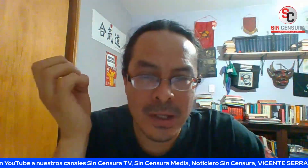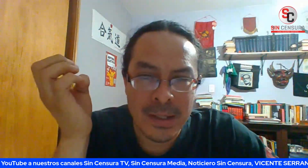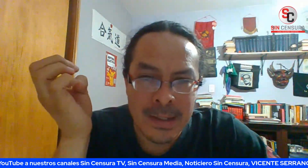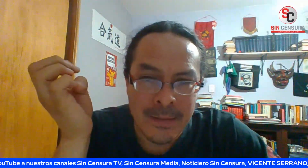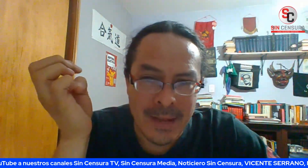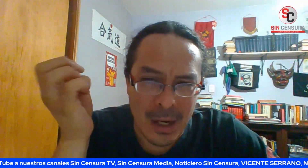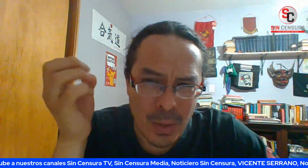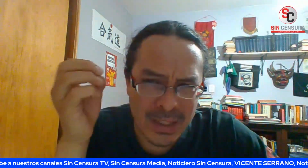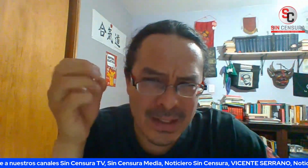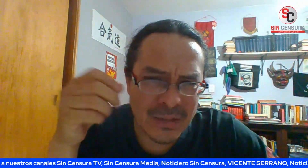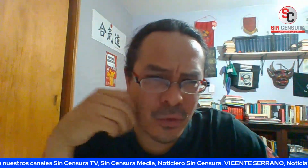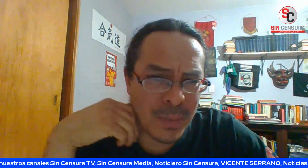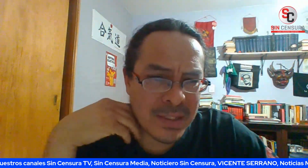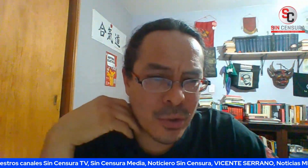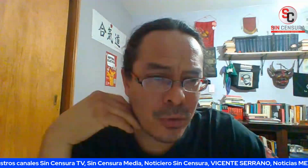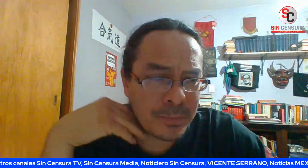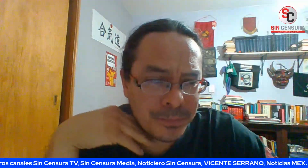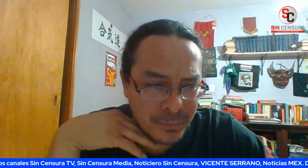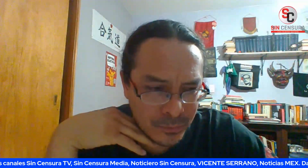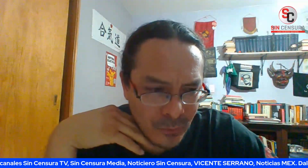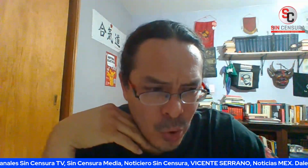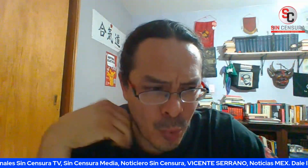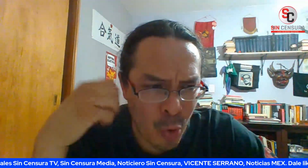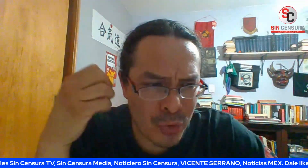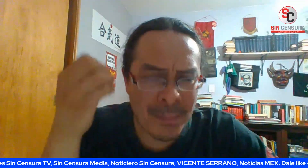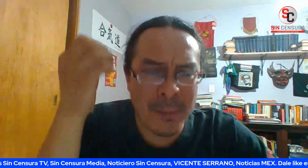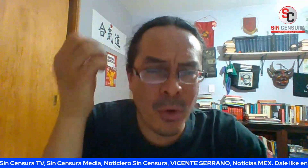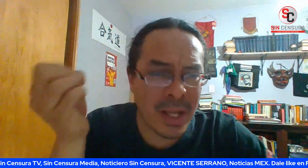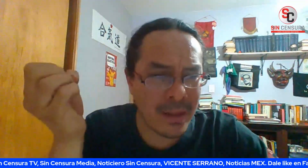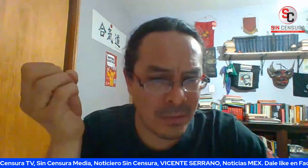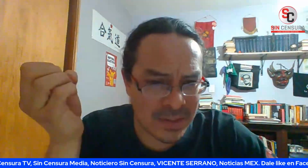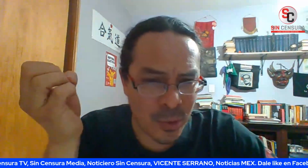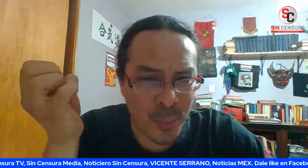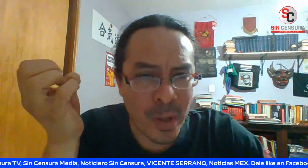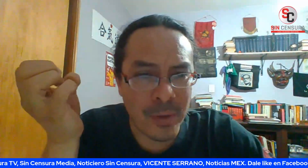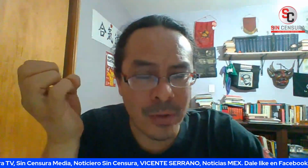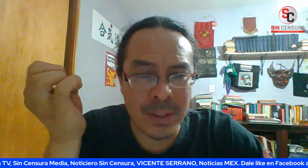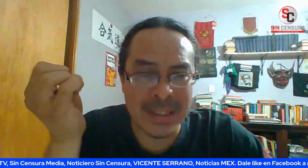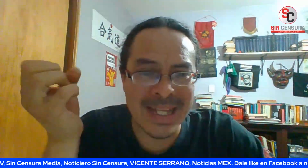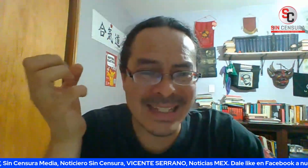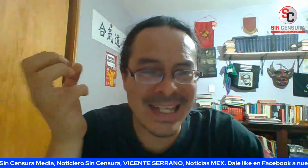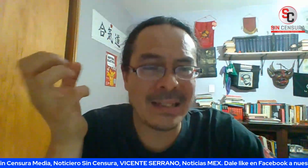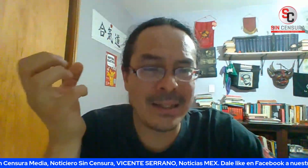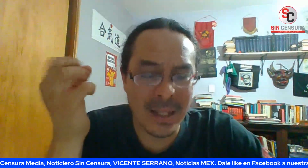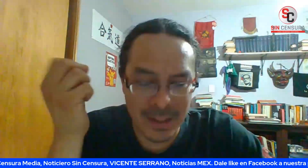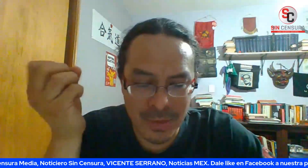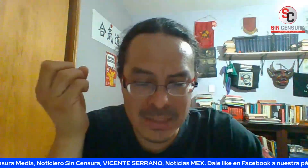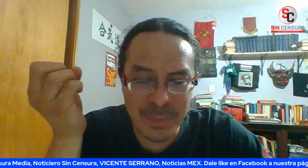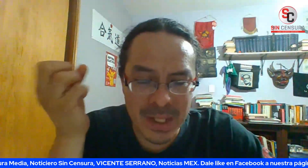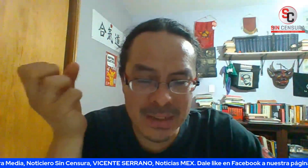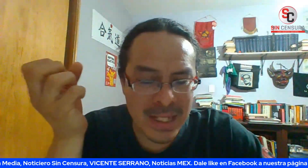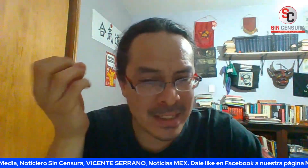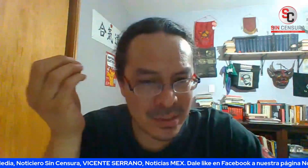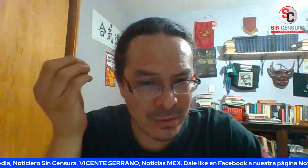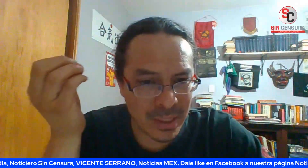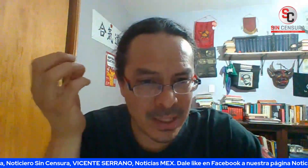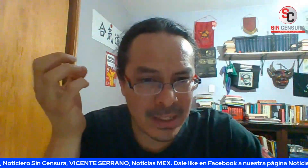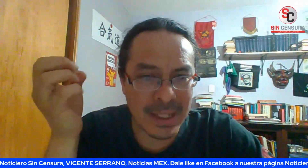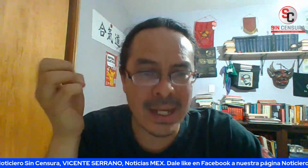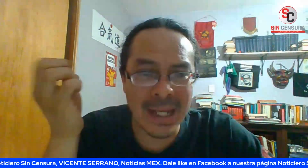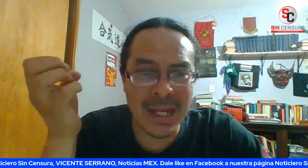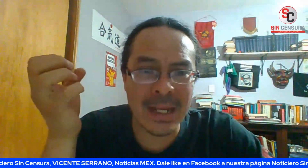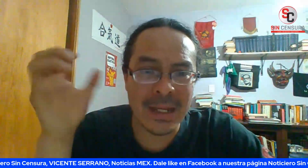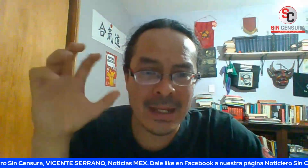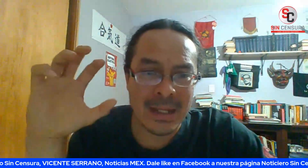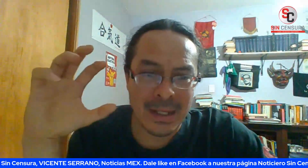triunfo de la Cuarta Transformación como una memoria de nuestro pueblo que se asiente en una experiencia histórica